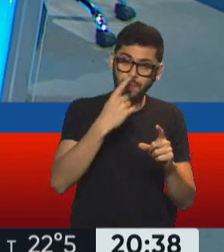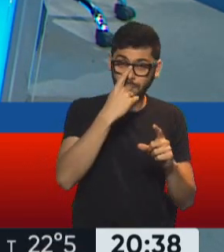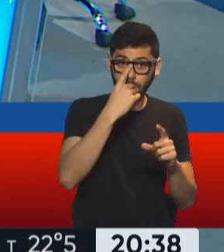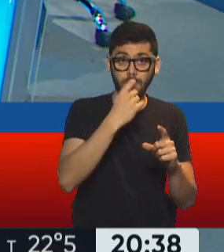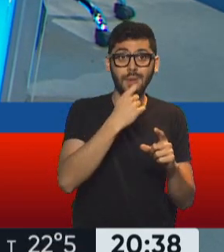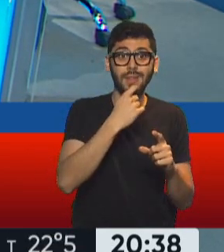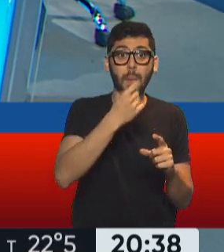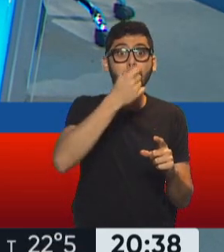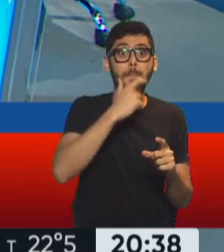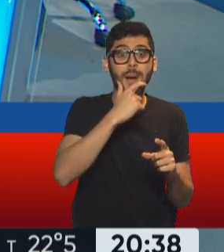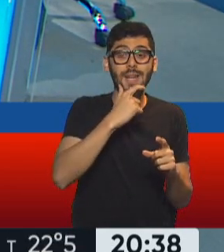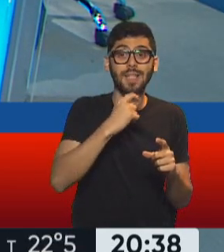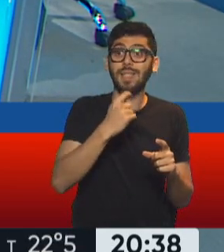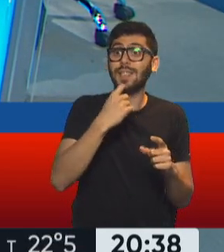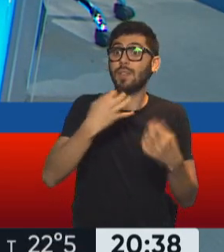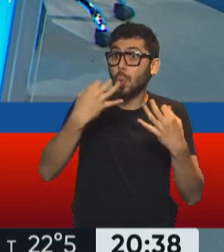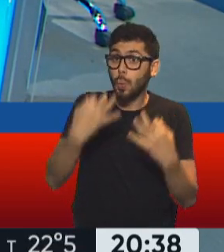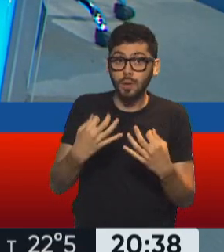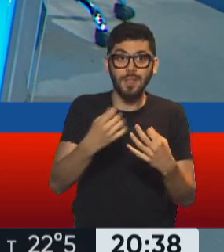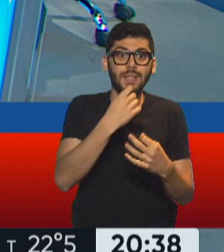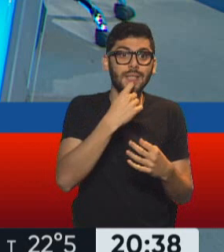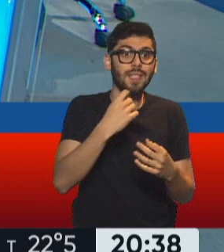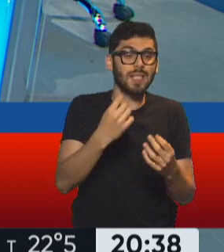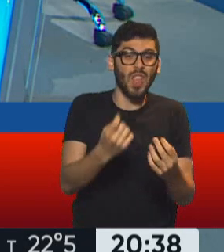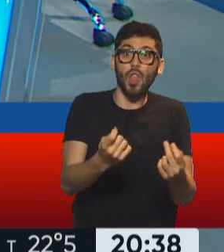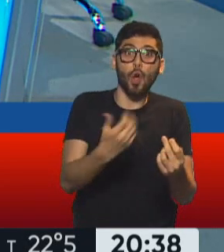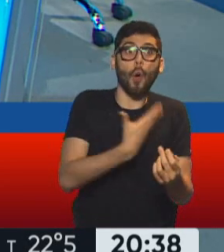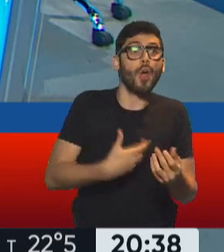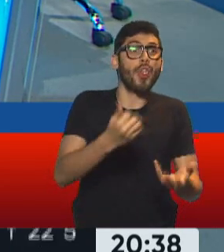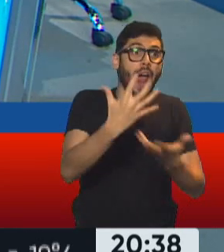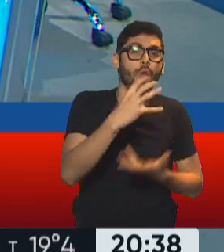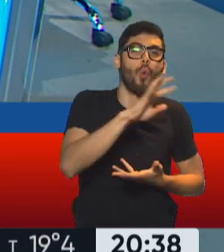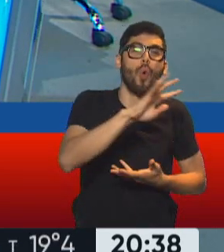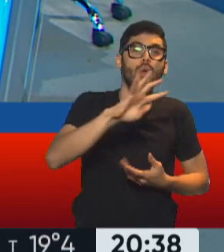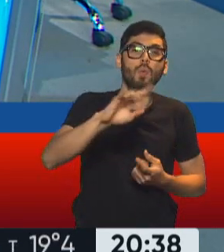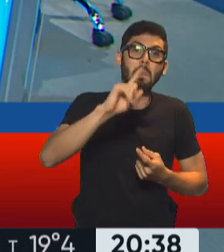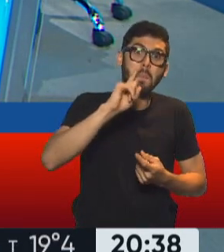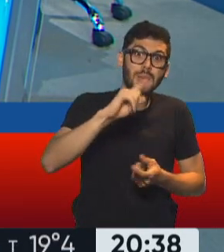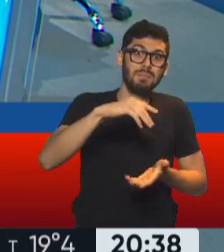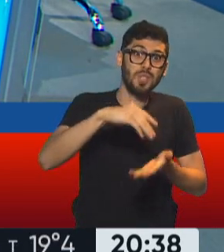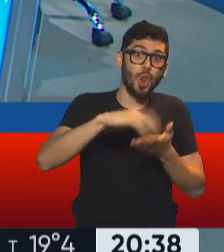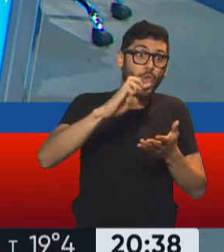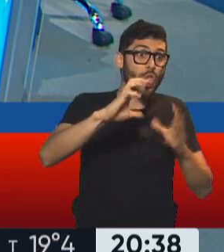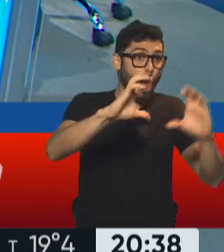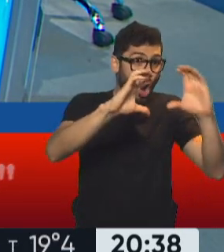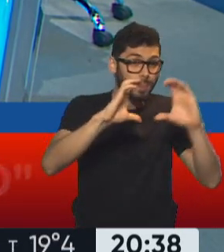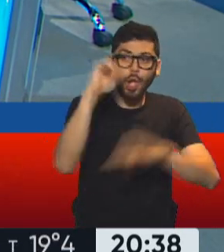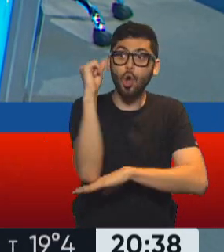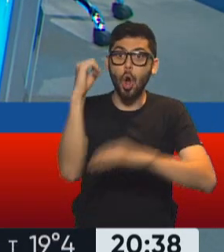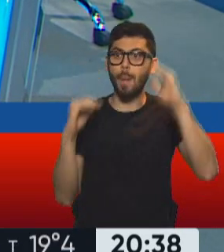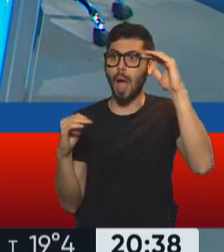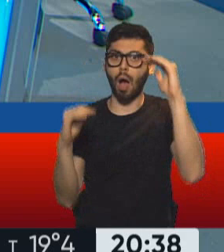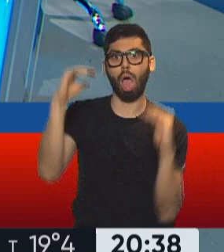Macri debió haber ganado las elecciones. Un gobierno que recibe 44.000 millones de dólares y estabiliza la